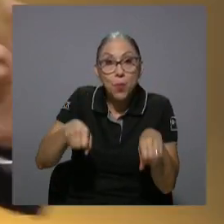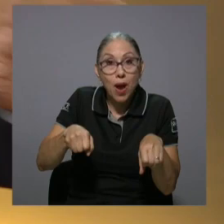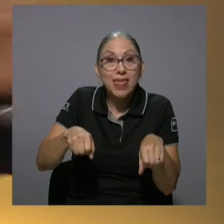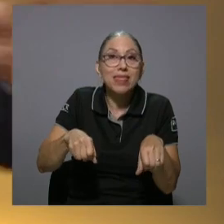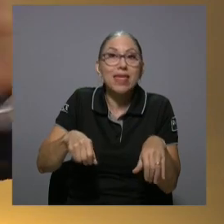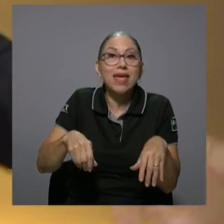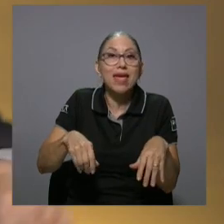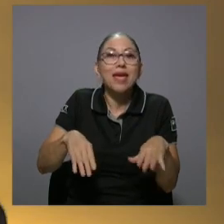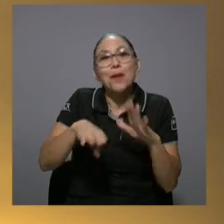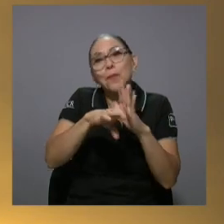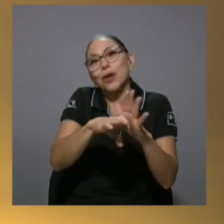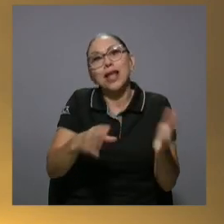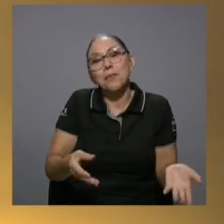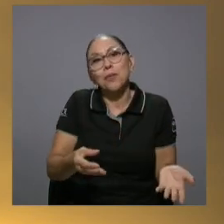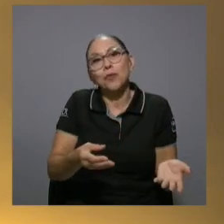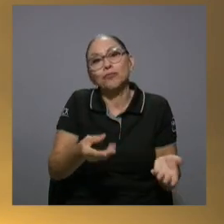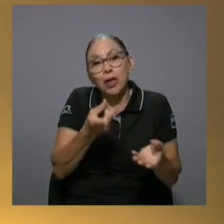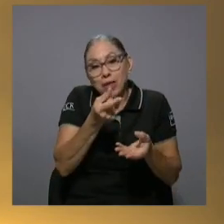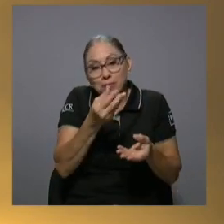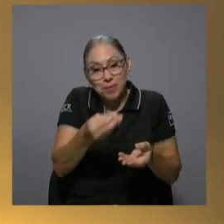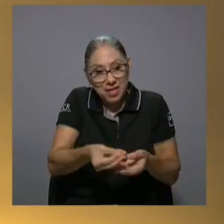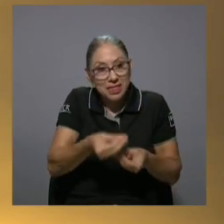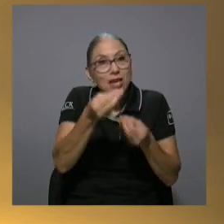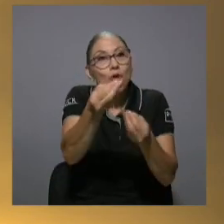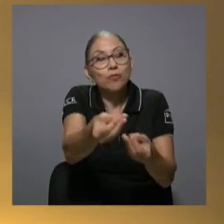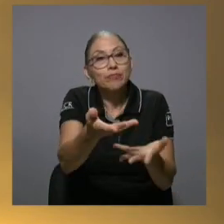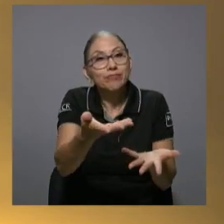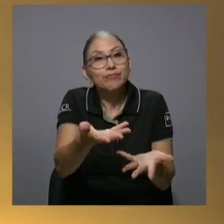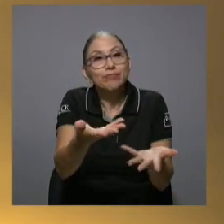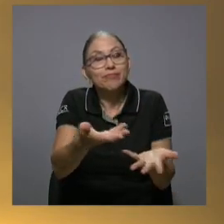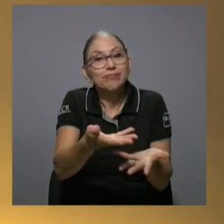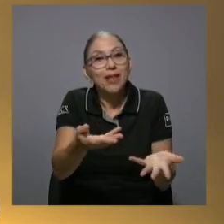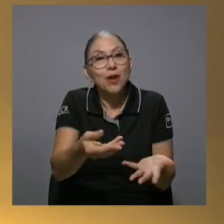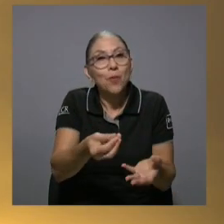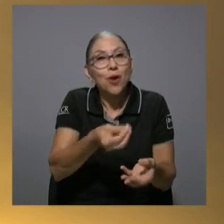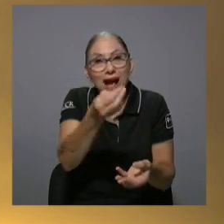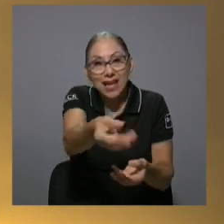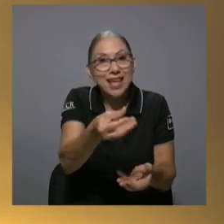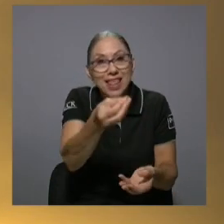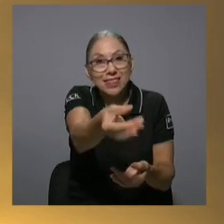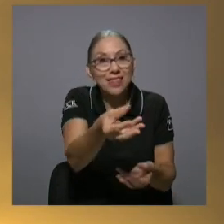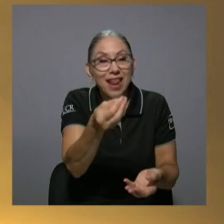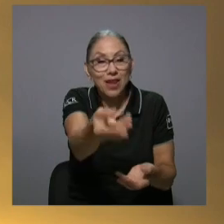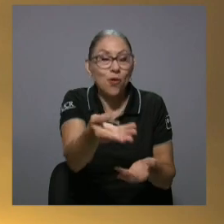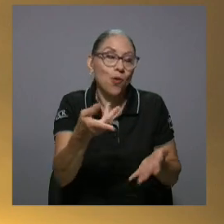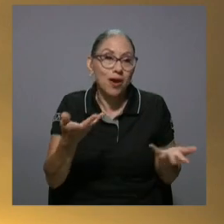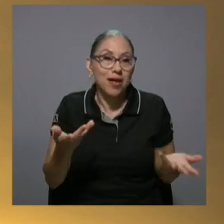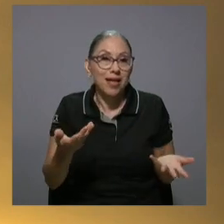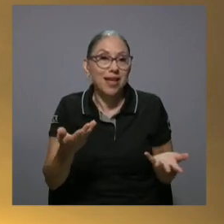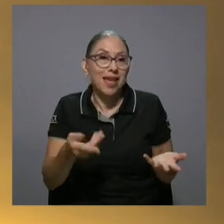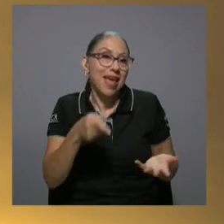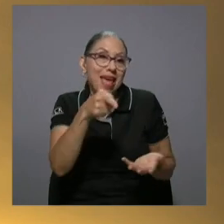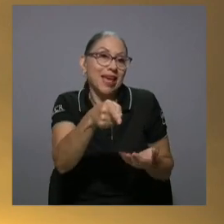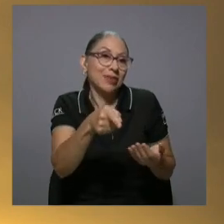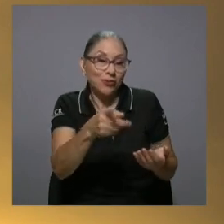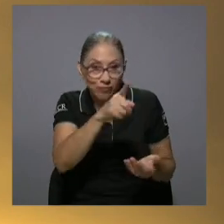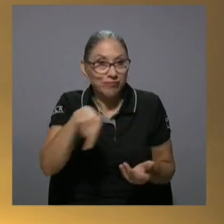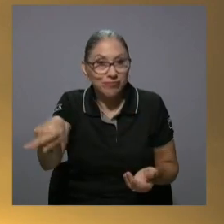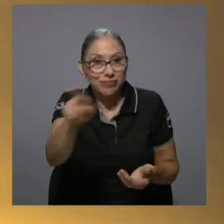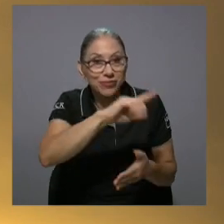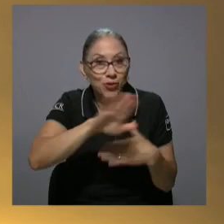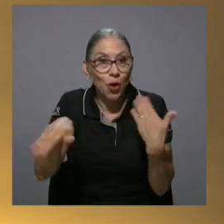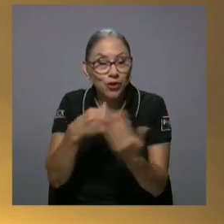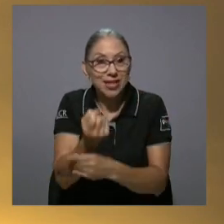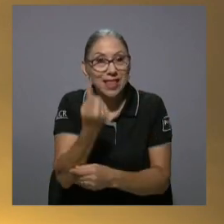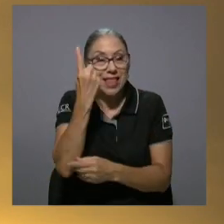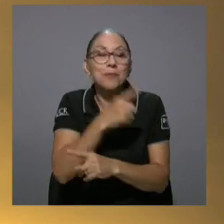entrego billetico sobre billetico, la parte, eso se presta para lo que todos entendemos, pero al